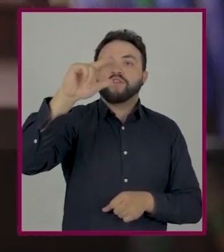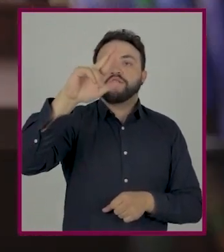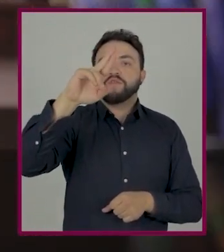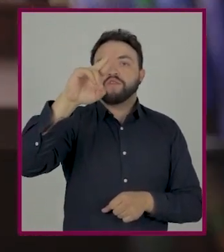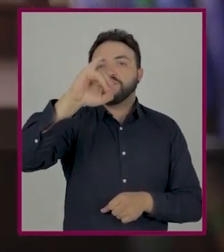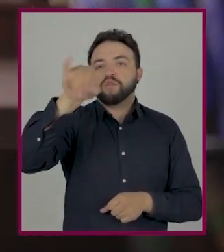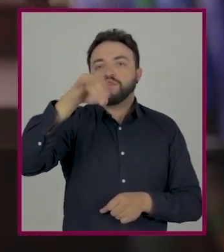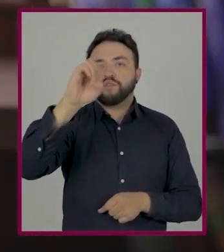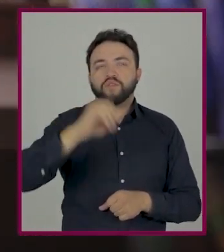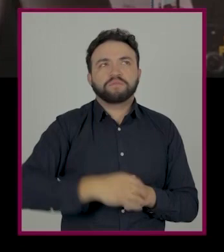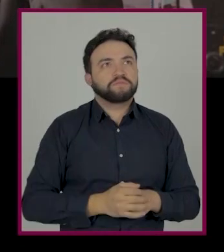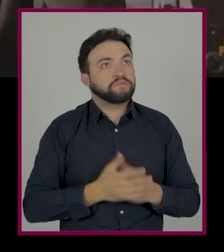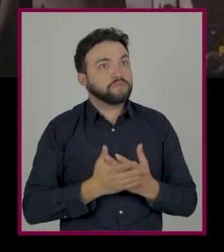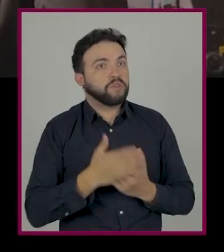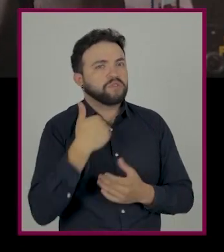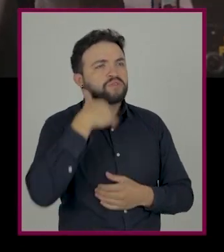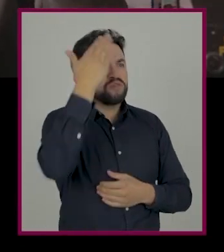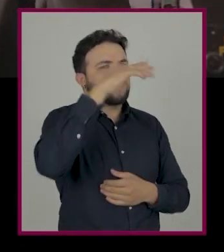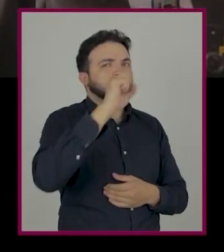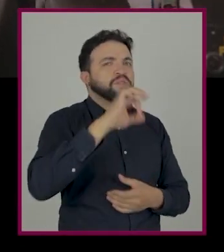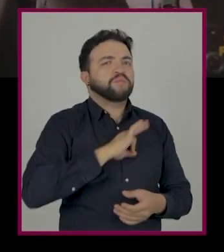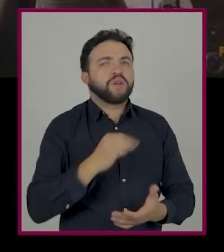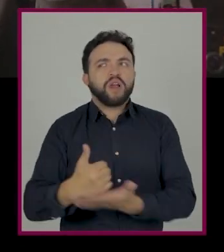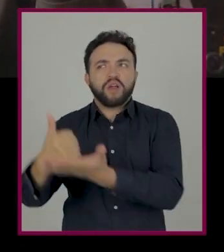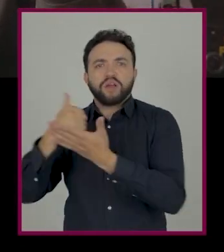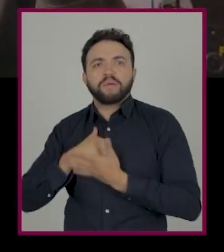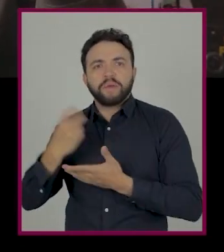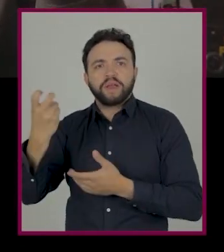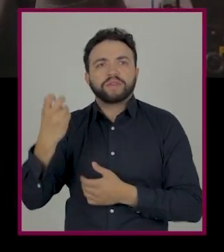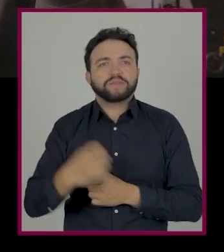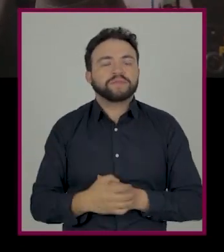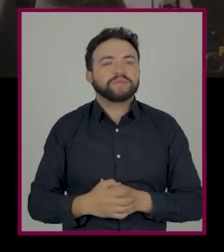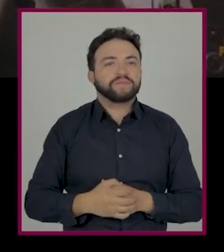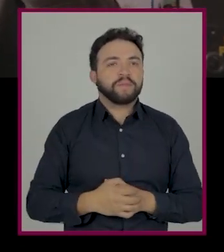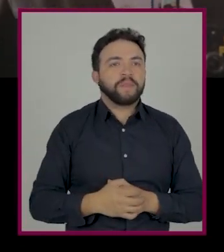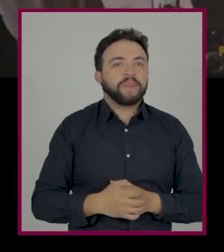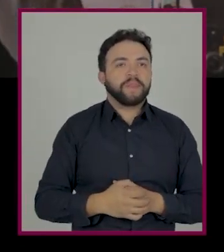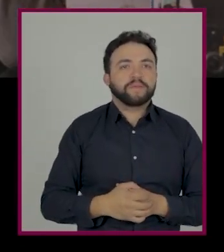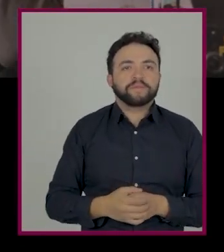un diagrama de flujo. Yo sé de alguien que nos puede ayudar con eso.